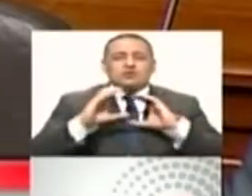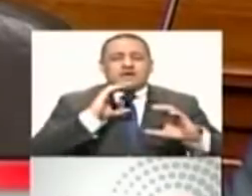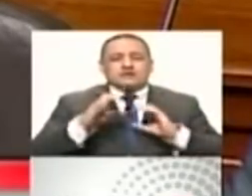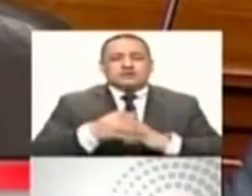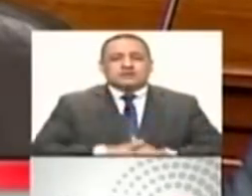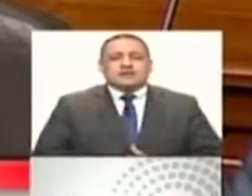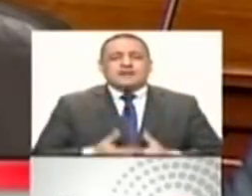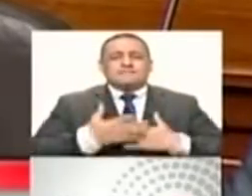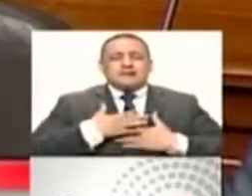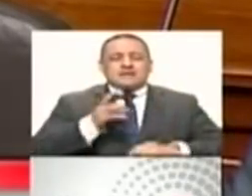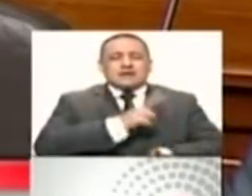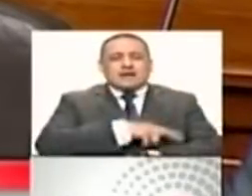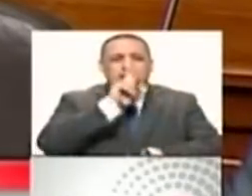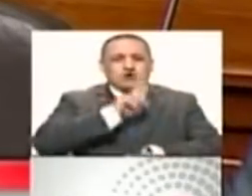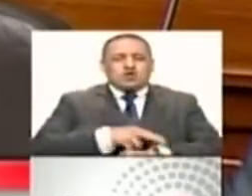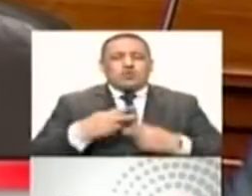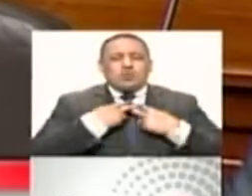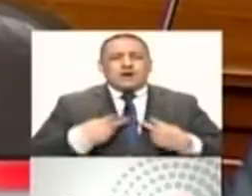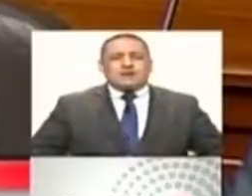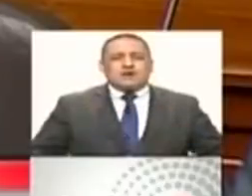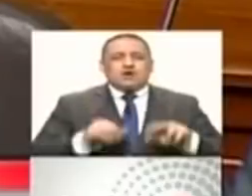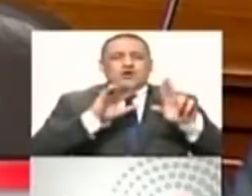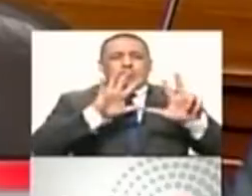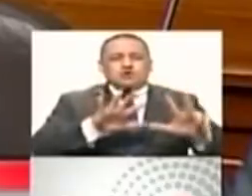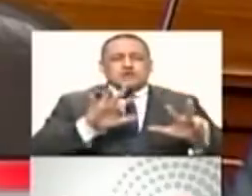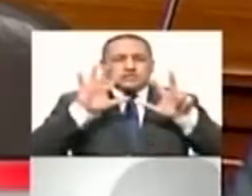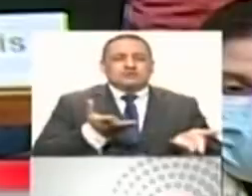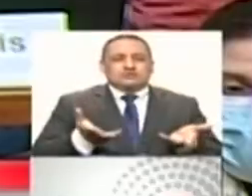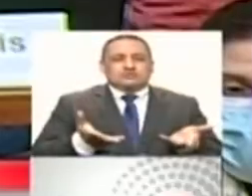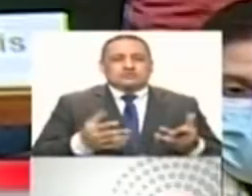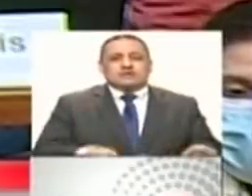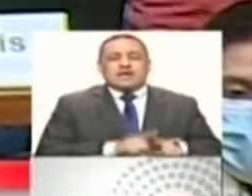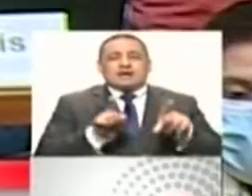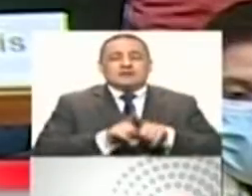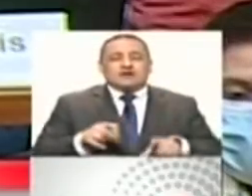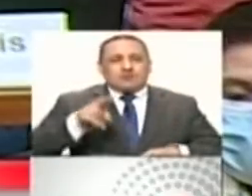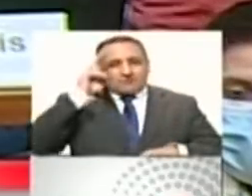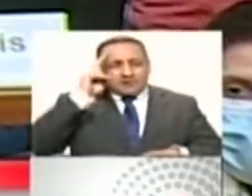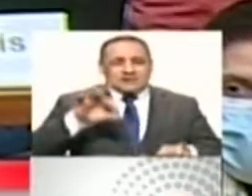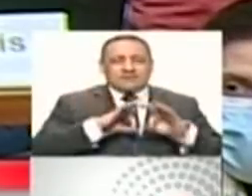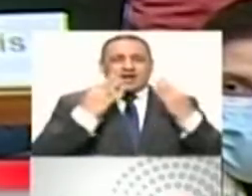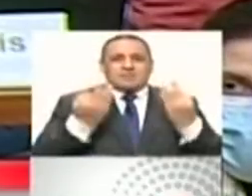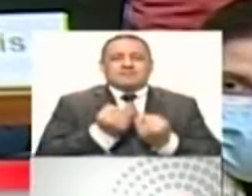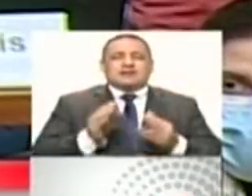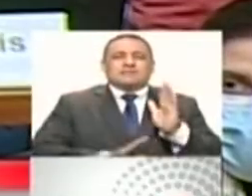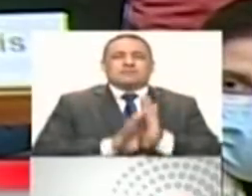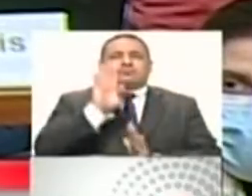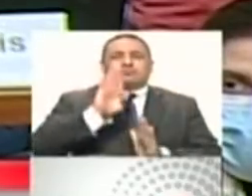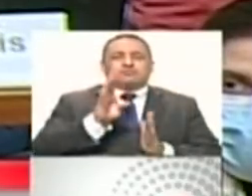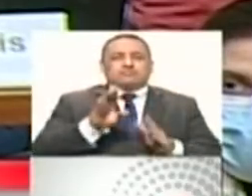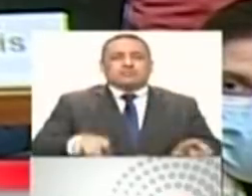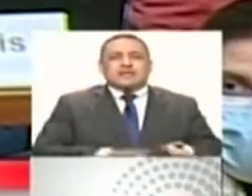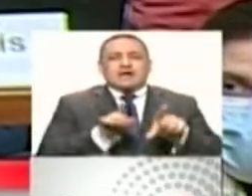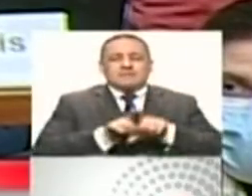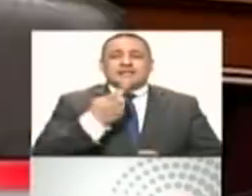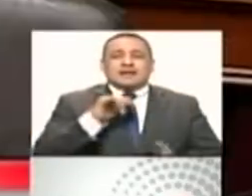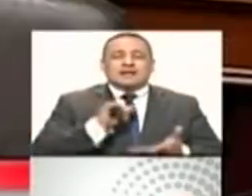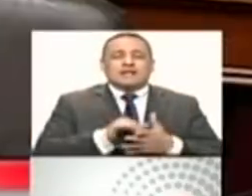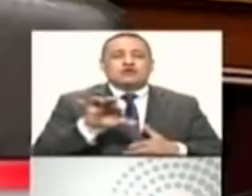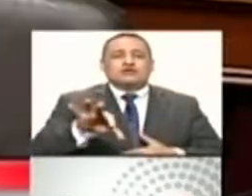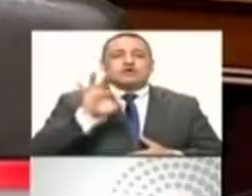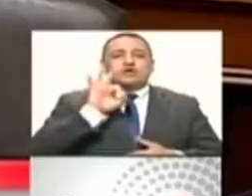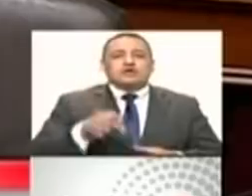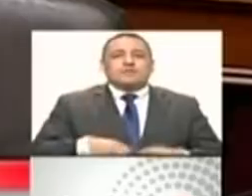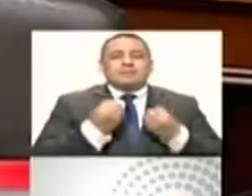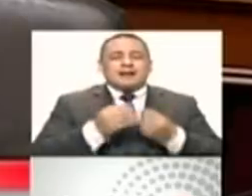72 horas, entonces, si es que se rechazara la confianza y hubiese que proceder a nuevos nombramientos de ministros